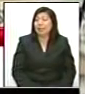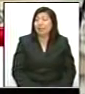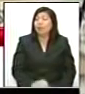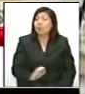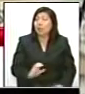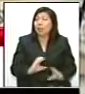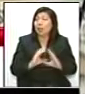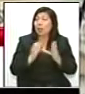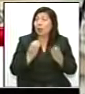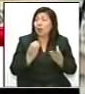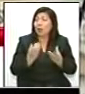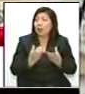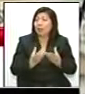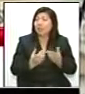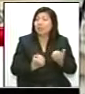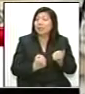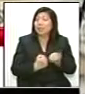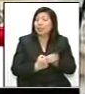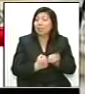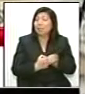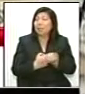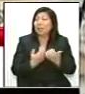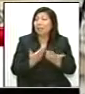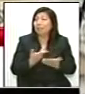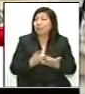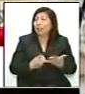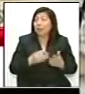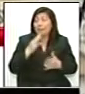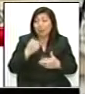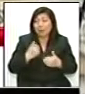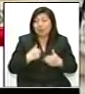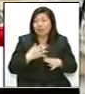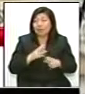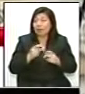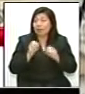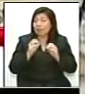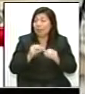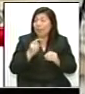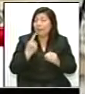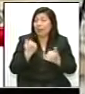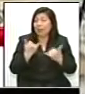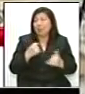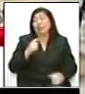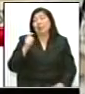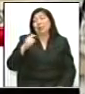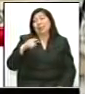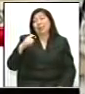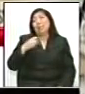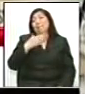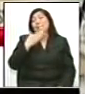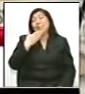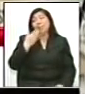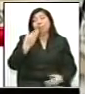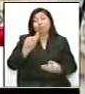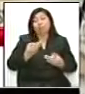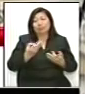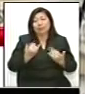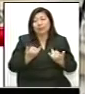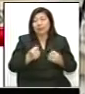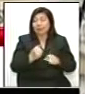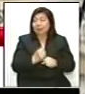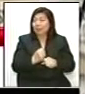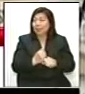Congreso ese tipo de apoyo, que obviamente la policía ya lo viene brindando, pero para eso necesita una mejora presupuestal, pues esta es una